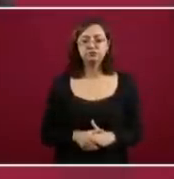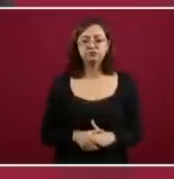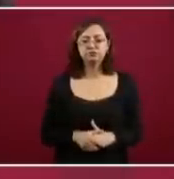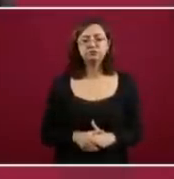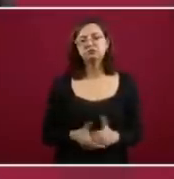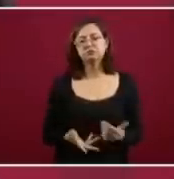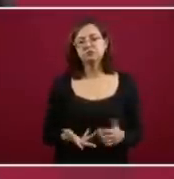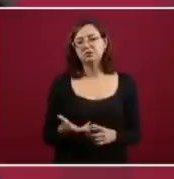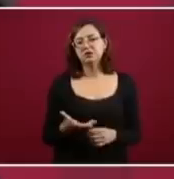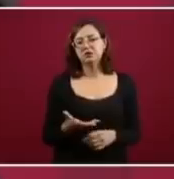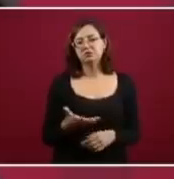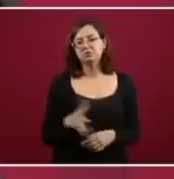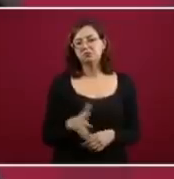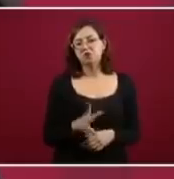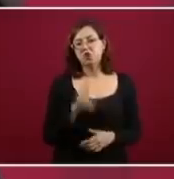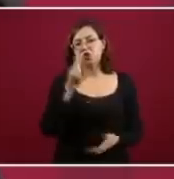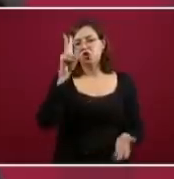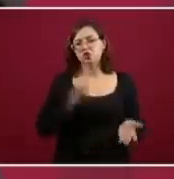2022